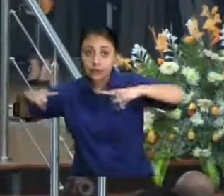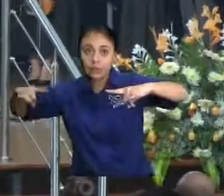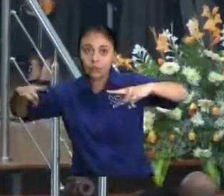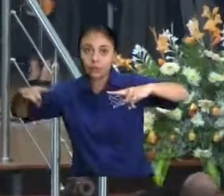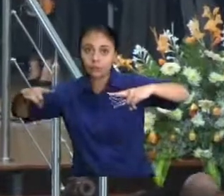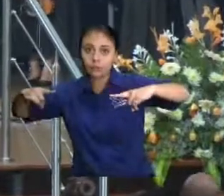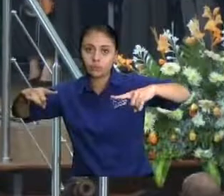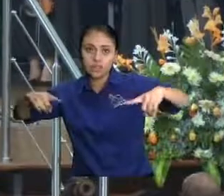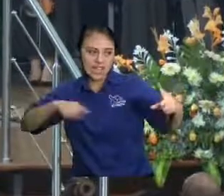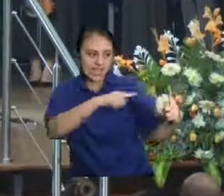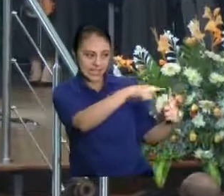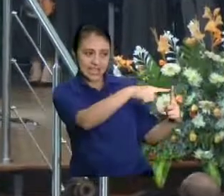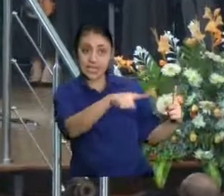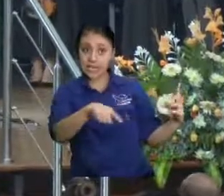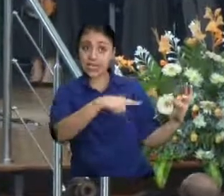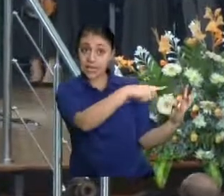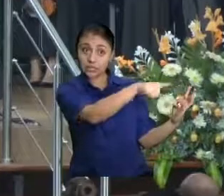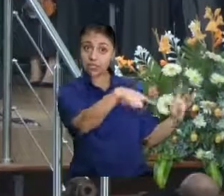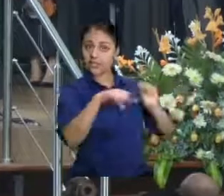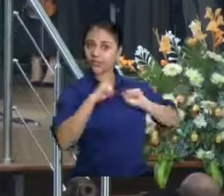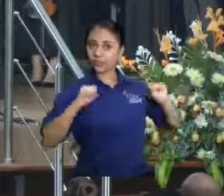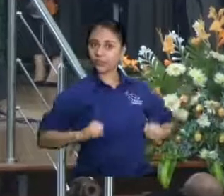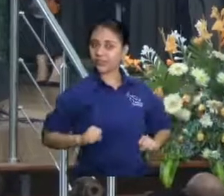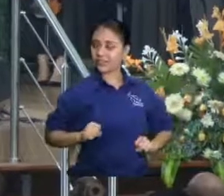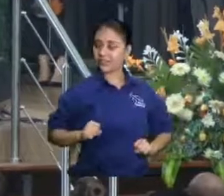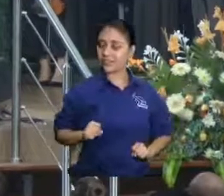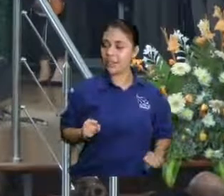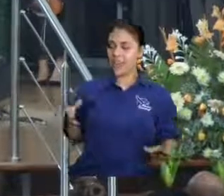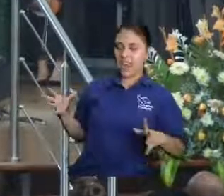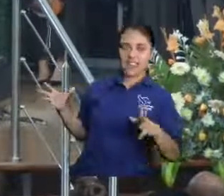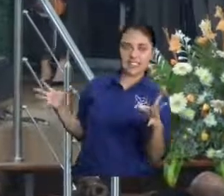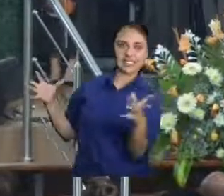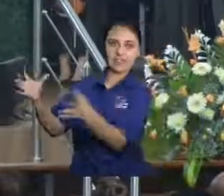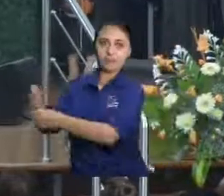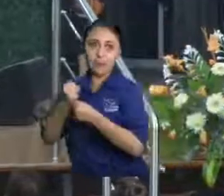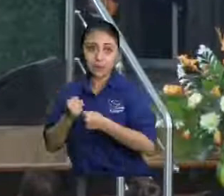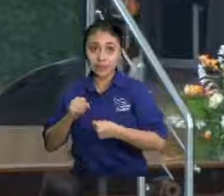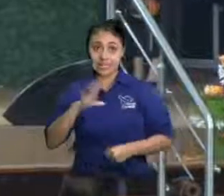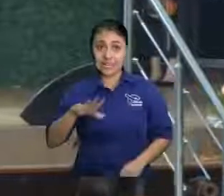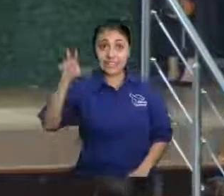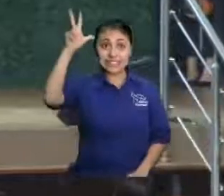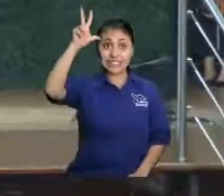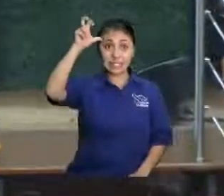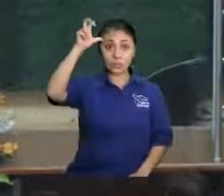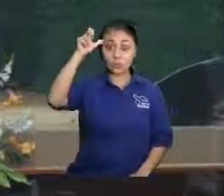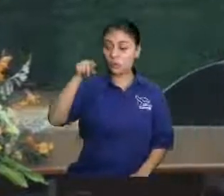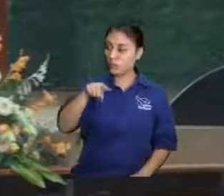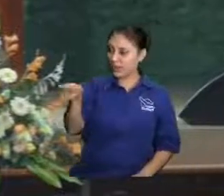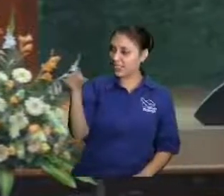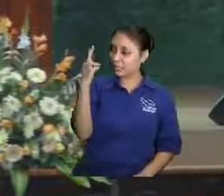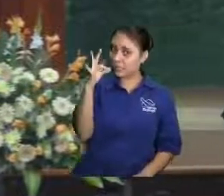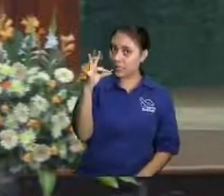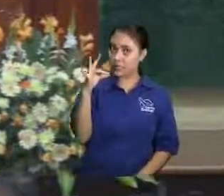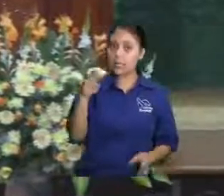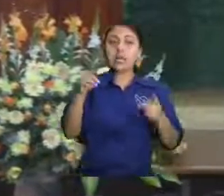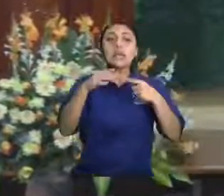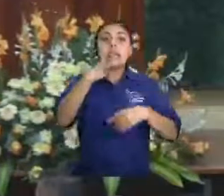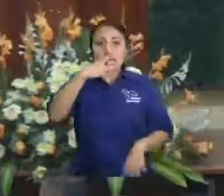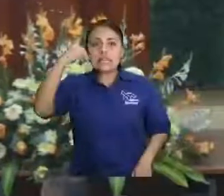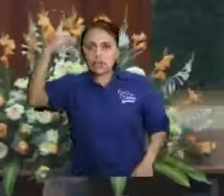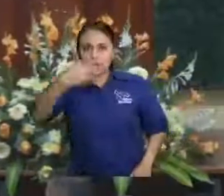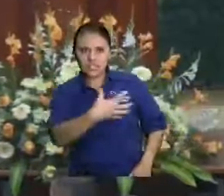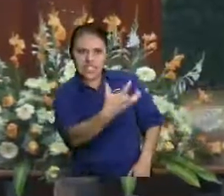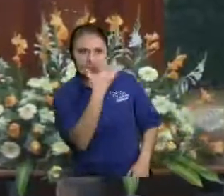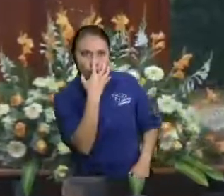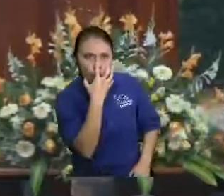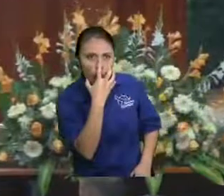llevaban. Ahí tenían su harén los infelices. Y Dios estaba enojado con ellos, pero no dice